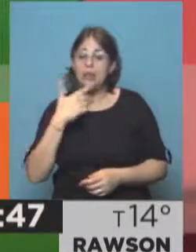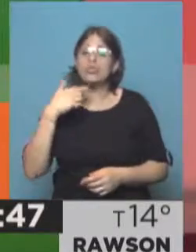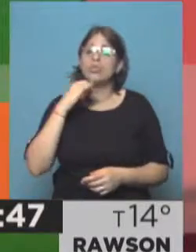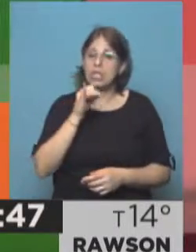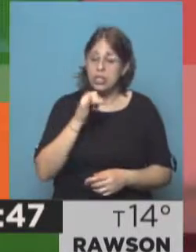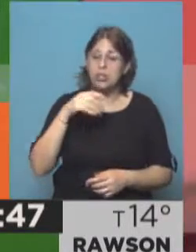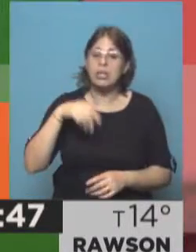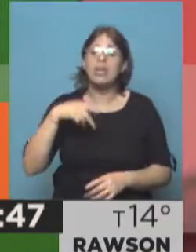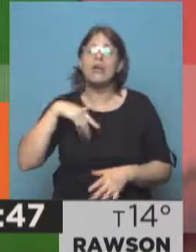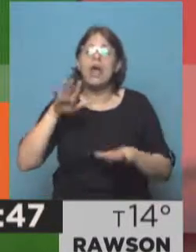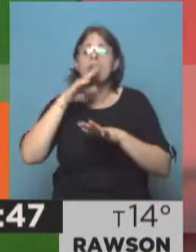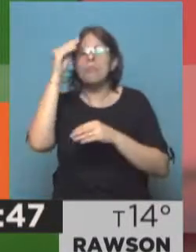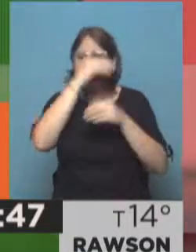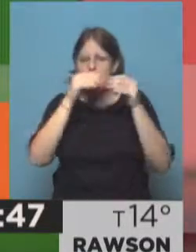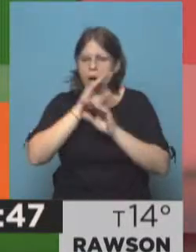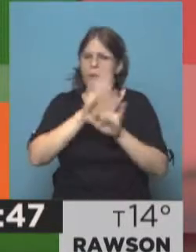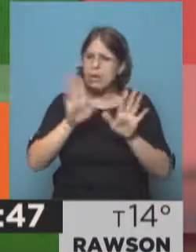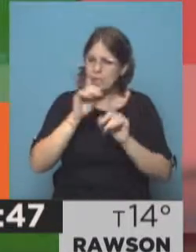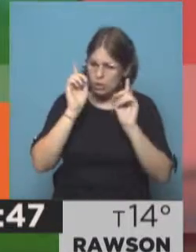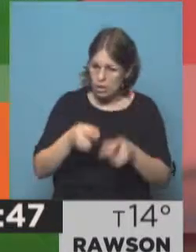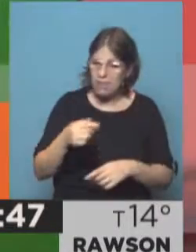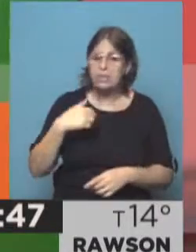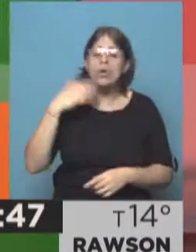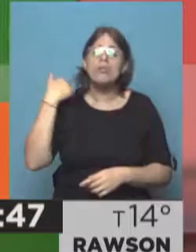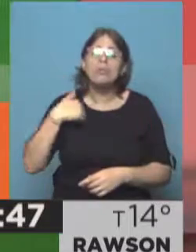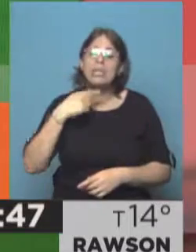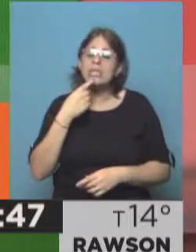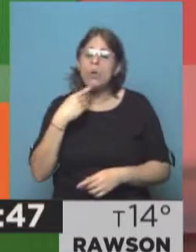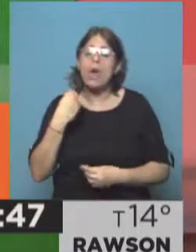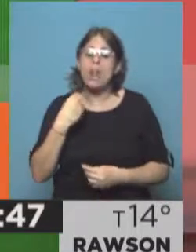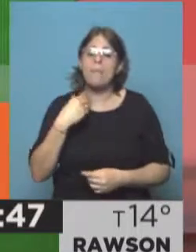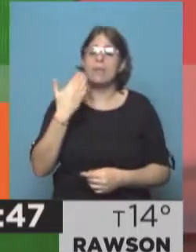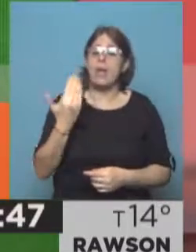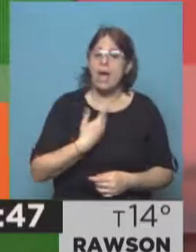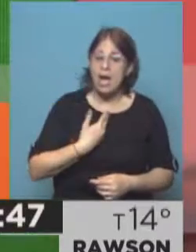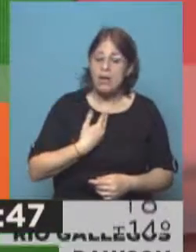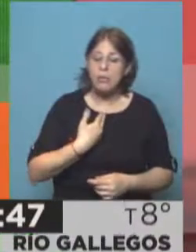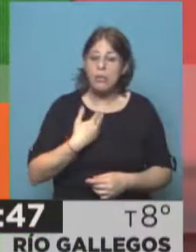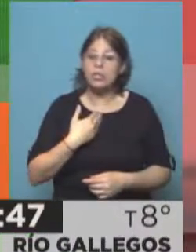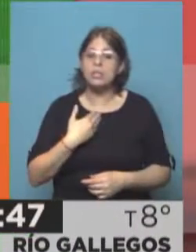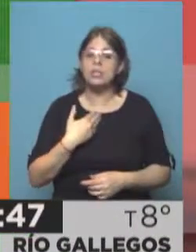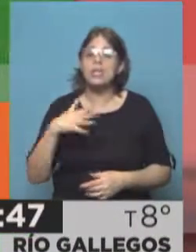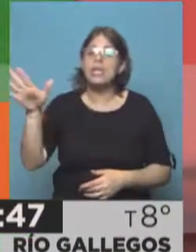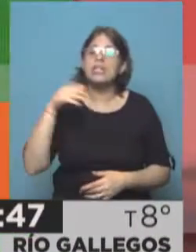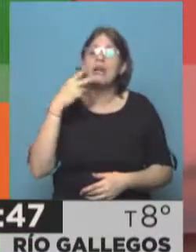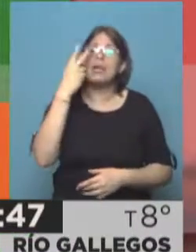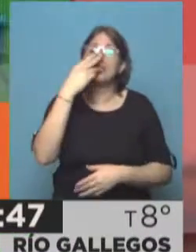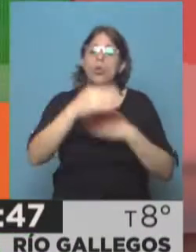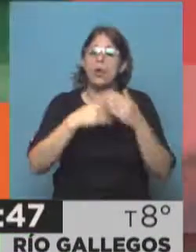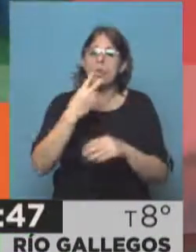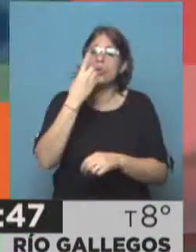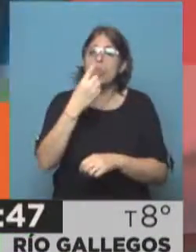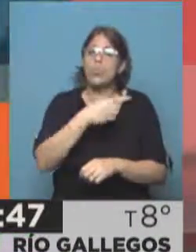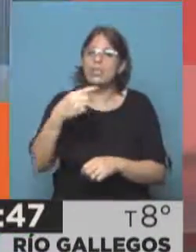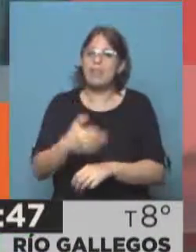Preocupado y arrepentido quizás. Sí. Pero yo lo que te digo, que uno tuvo que esperar. All Boys había incorporado solamente 2 jugadores sí, una semana antes de empezar el campeonato,